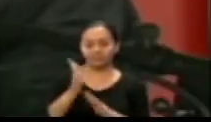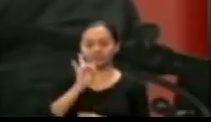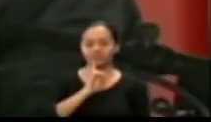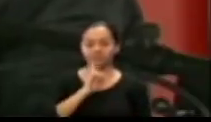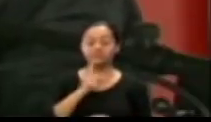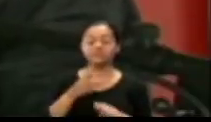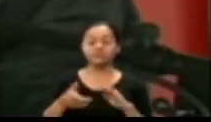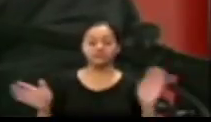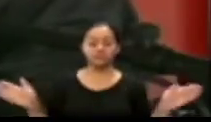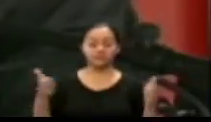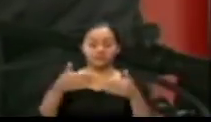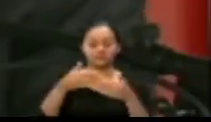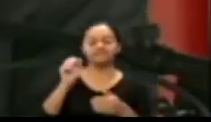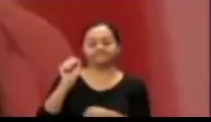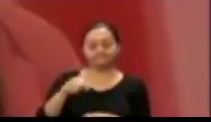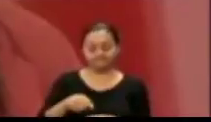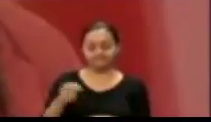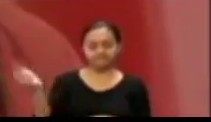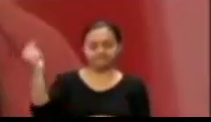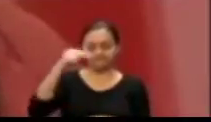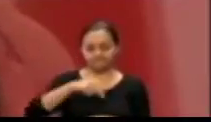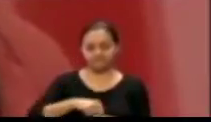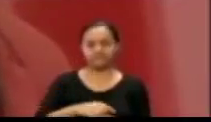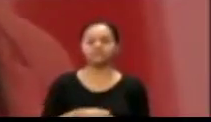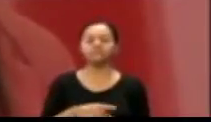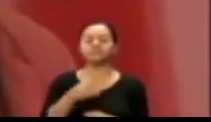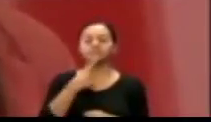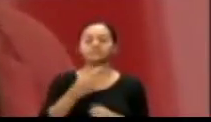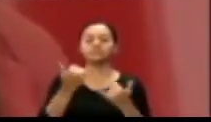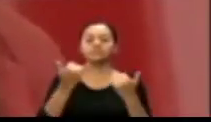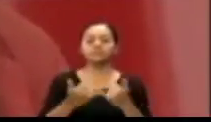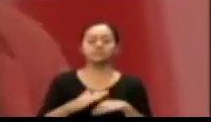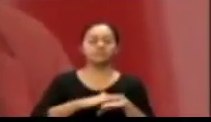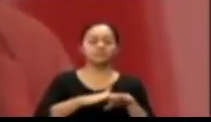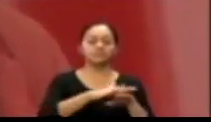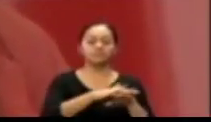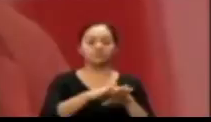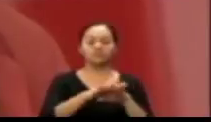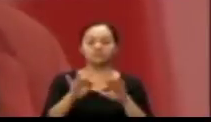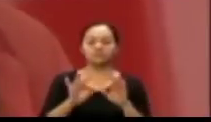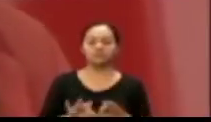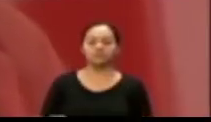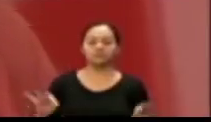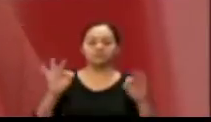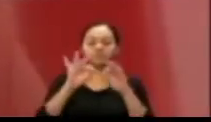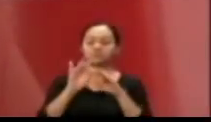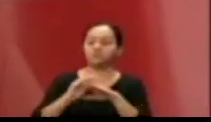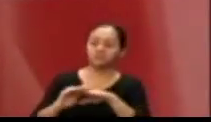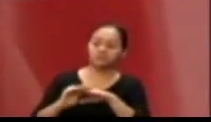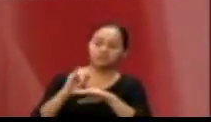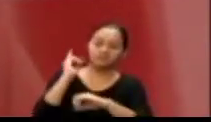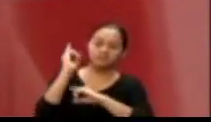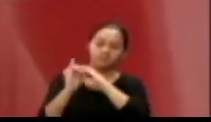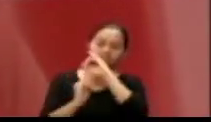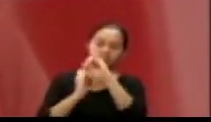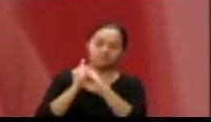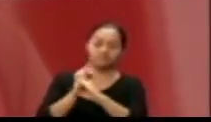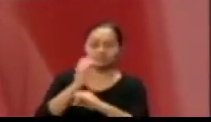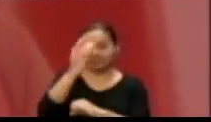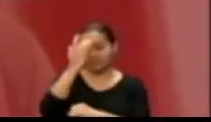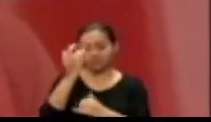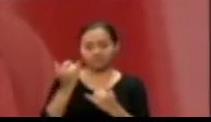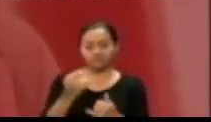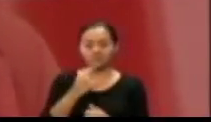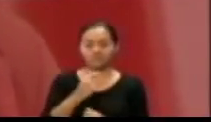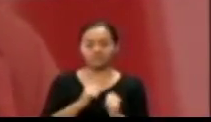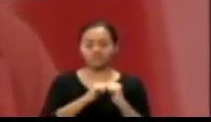los gobiernos progresistas. Así es, usted ya lo ha dicho, son invitados importantes, invitados internacionales, porque también nos va a